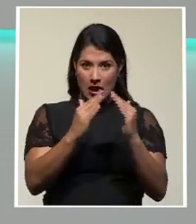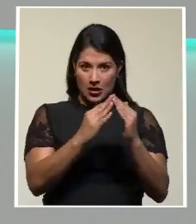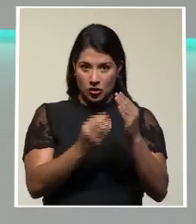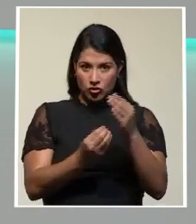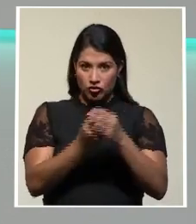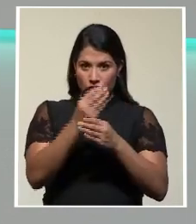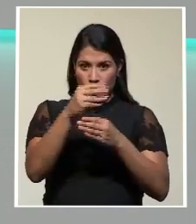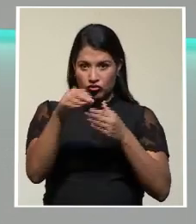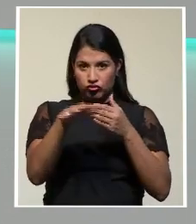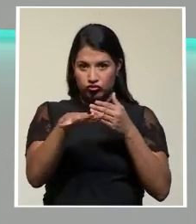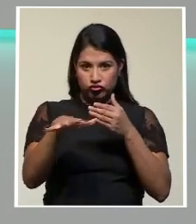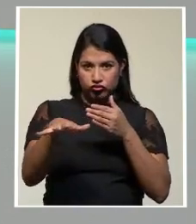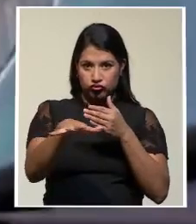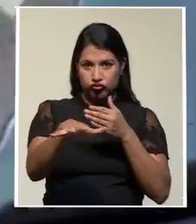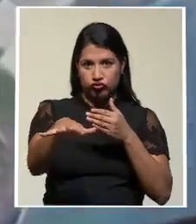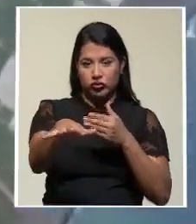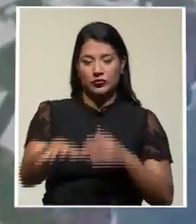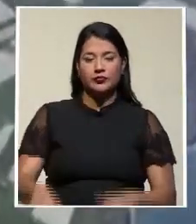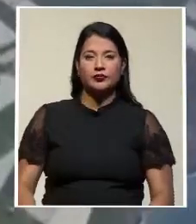mar.